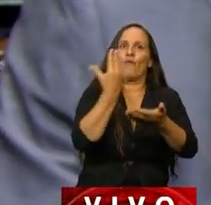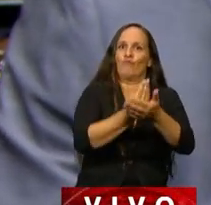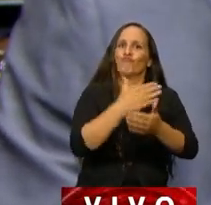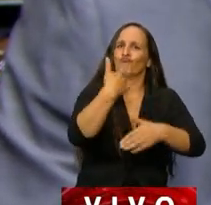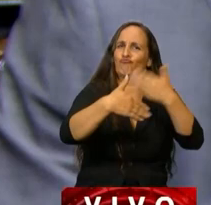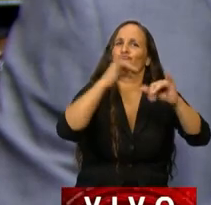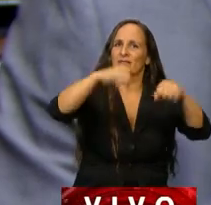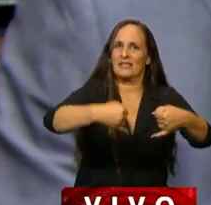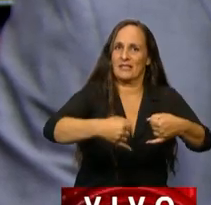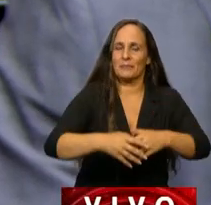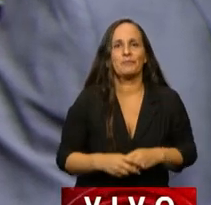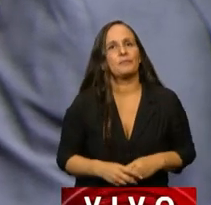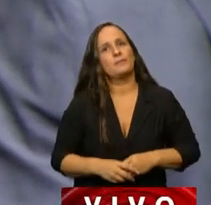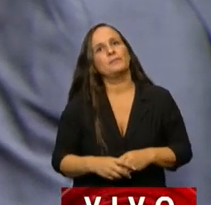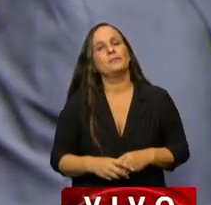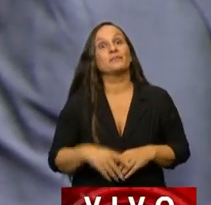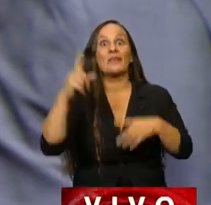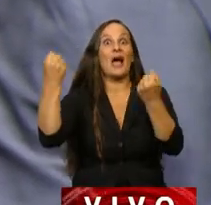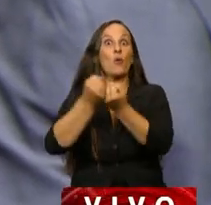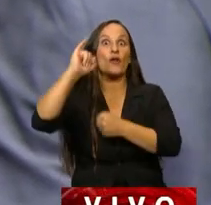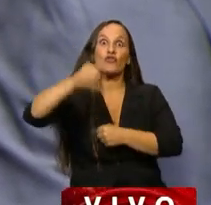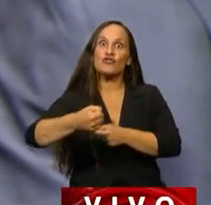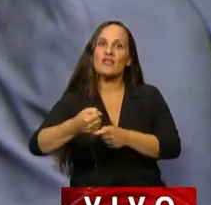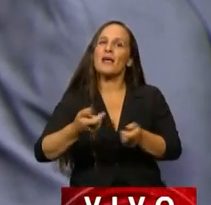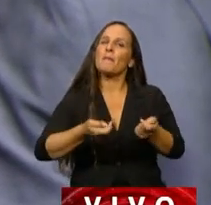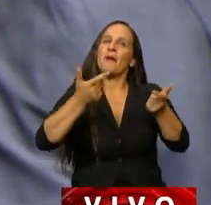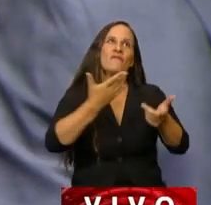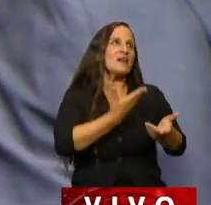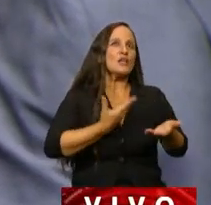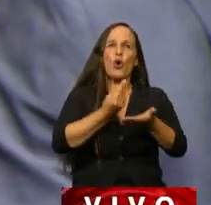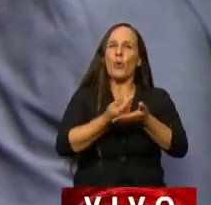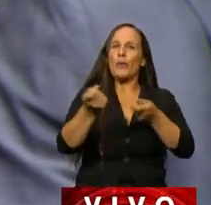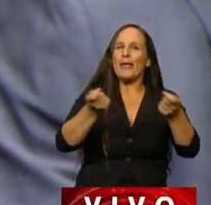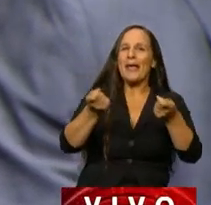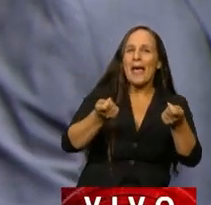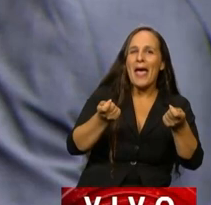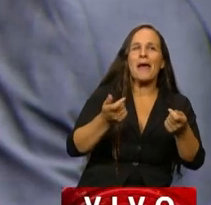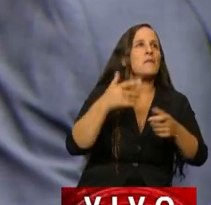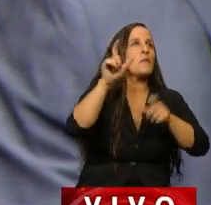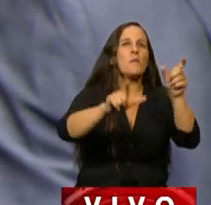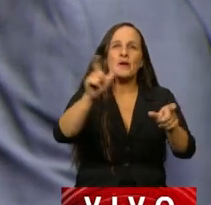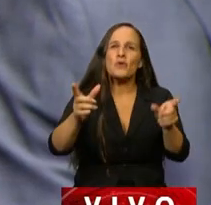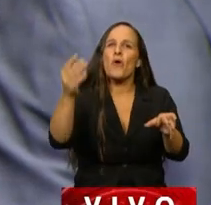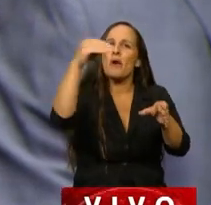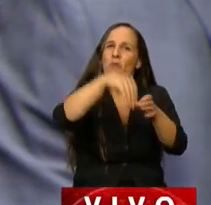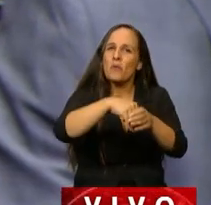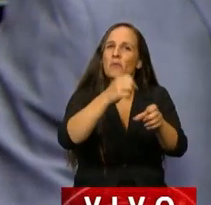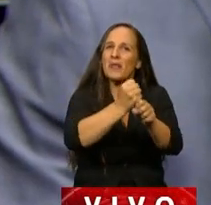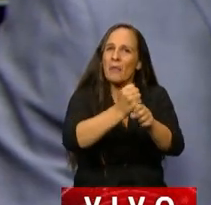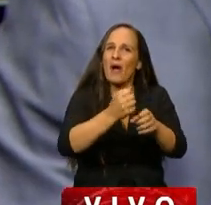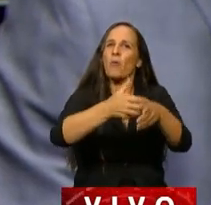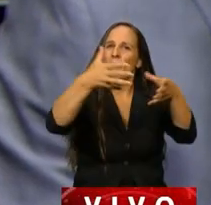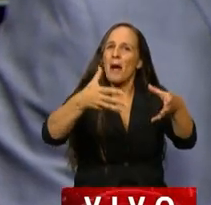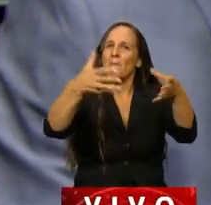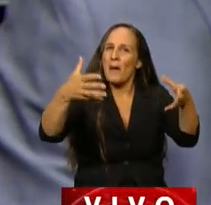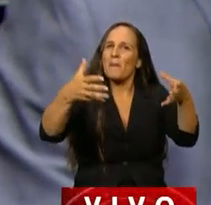Va a mejorar la gobernabilidad y la transparencia y promover la inclusión laboral y de género. También